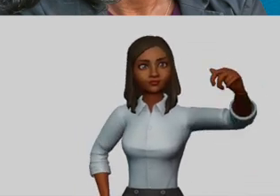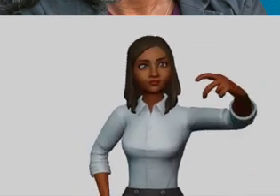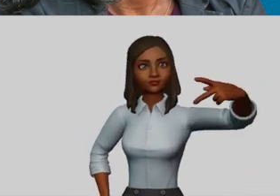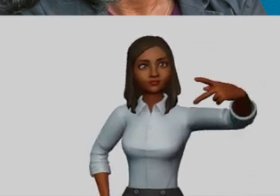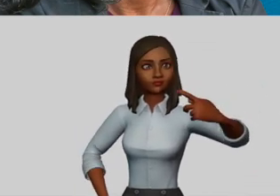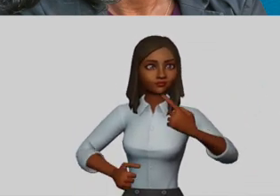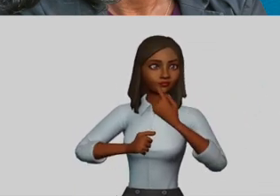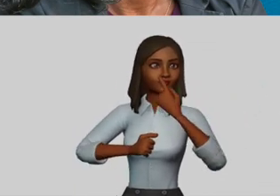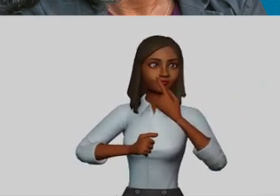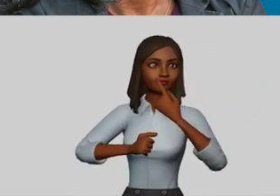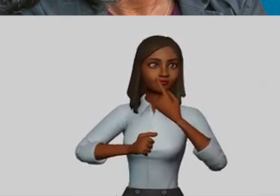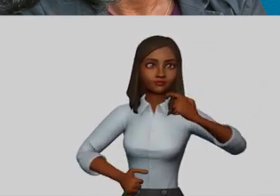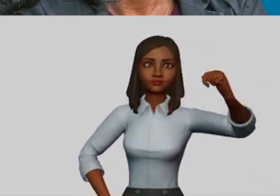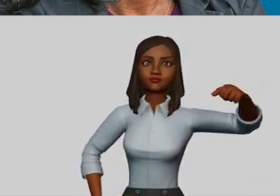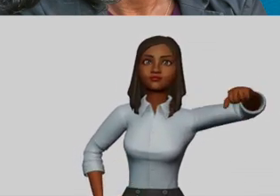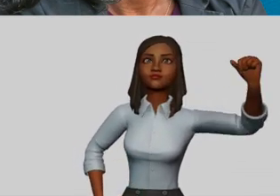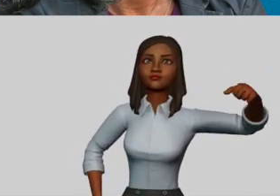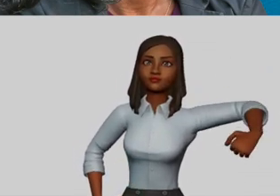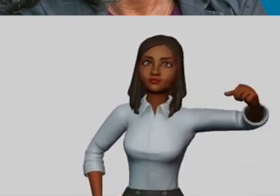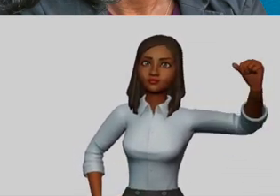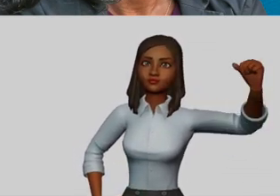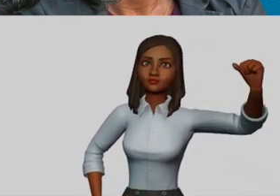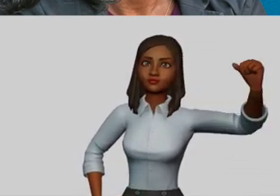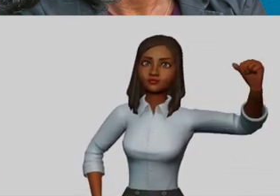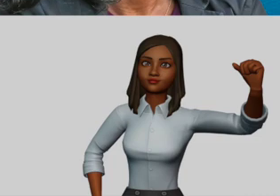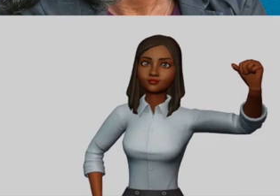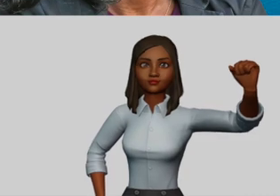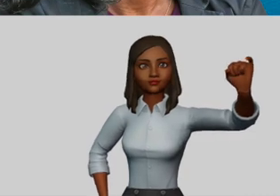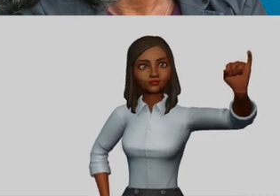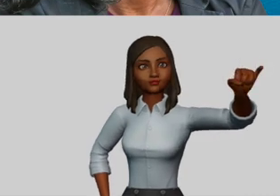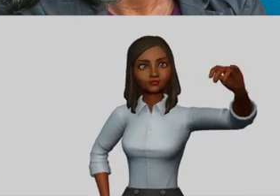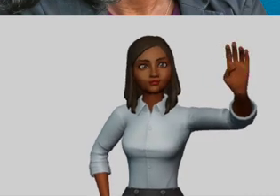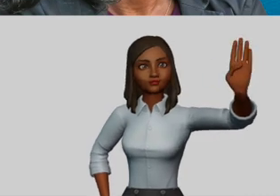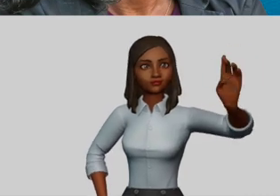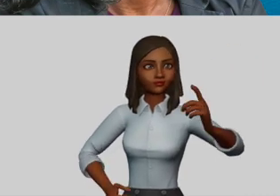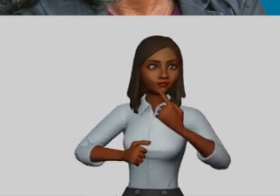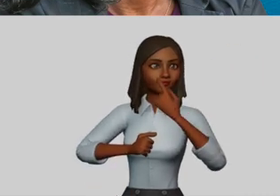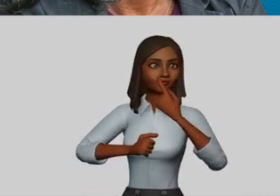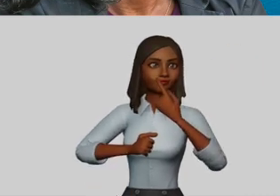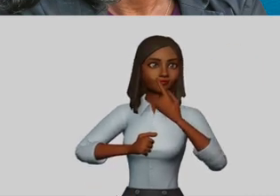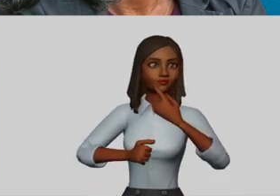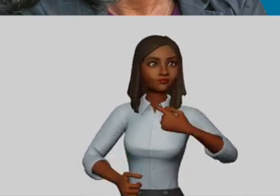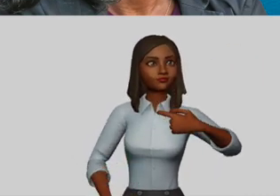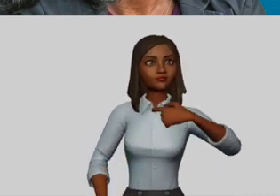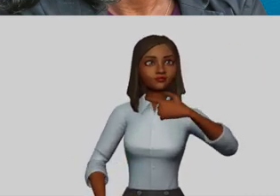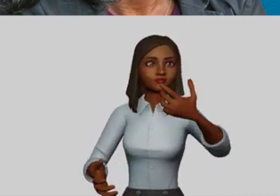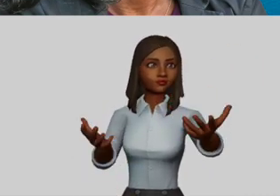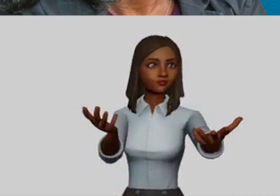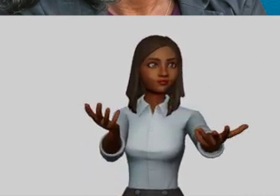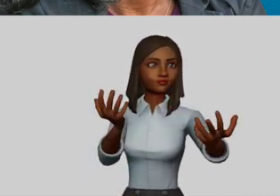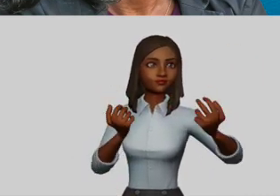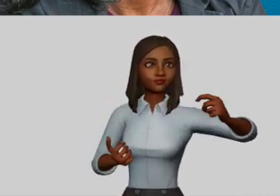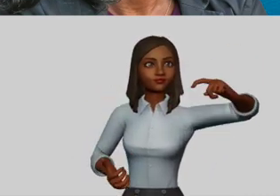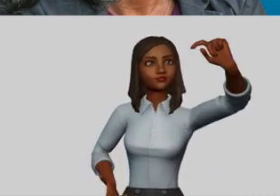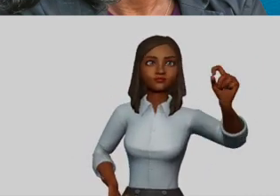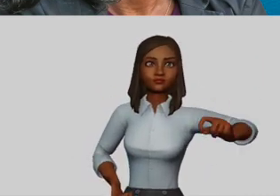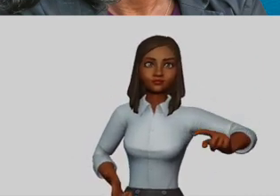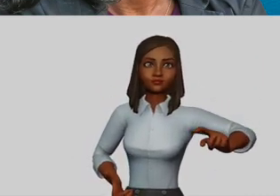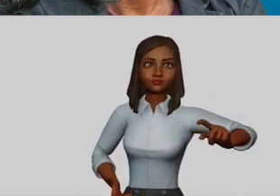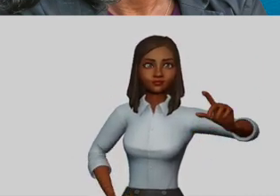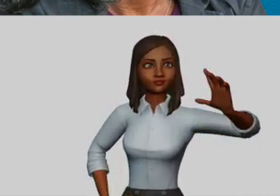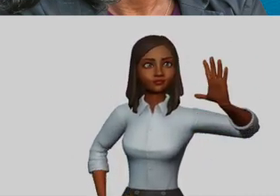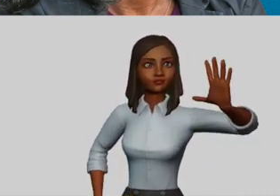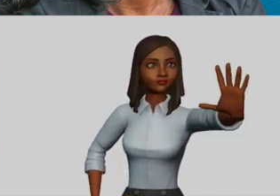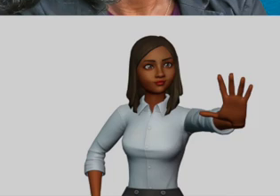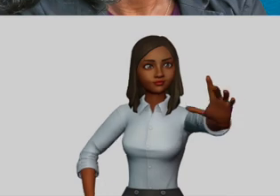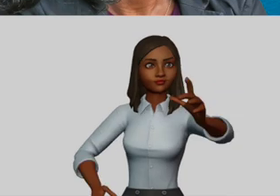she's coming for you. Exactamente, él me dice a mí, oye, cuando tú tengas un cliente, cuando tú tengas la plataforma, cuando